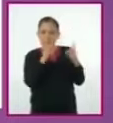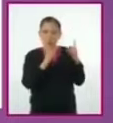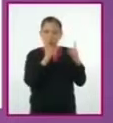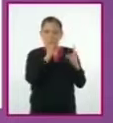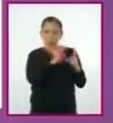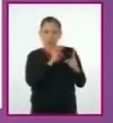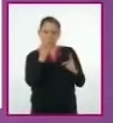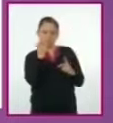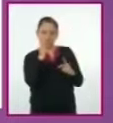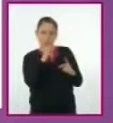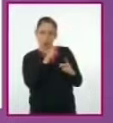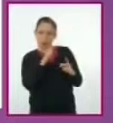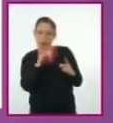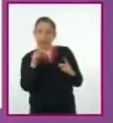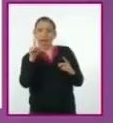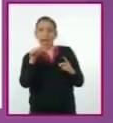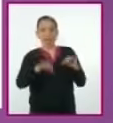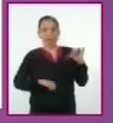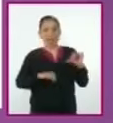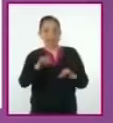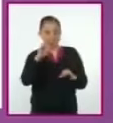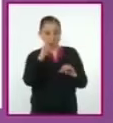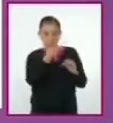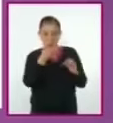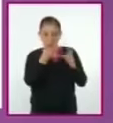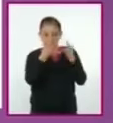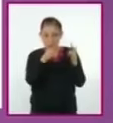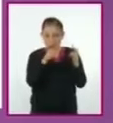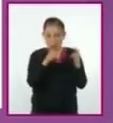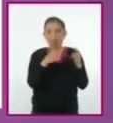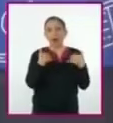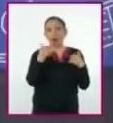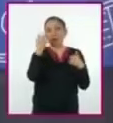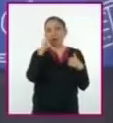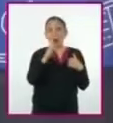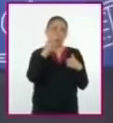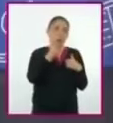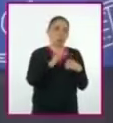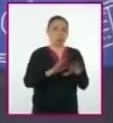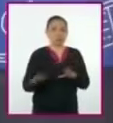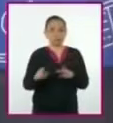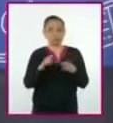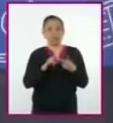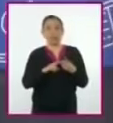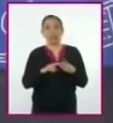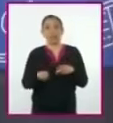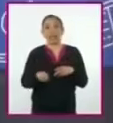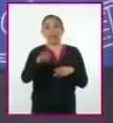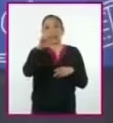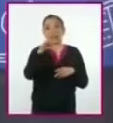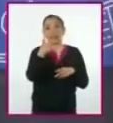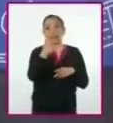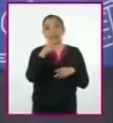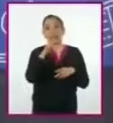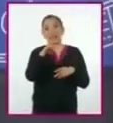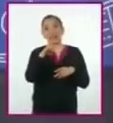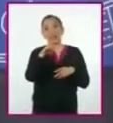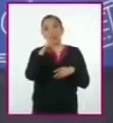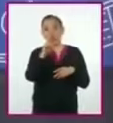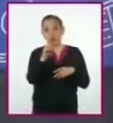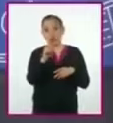podemos deducir a partir de las acciones o de la historia. Para el rubro de edad y género,